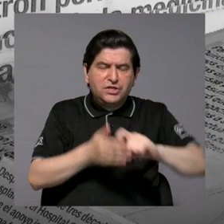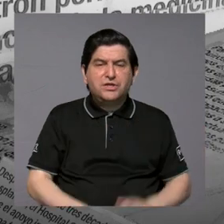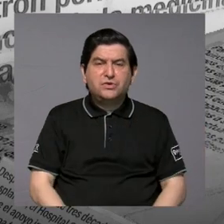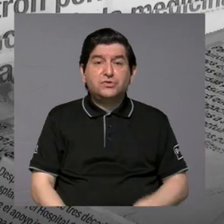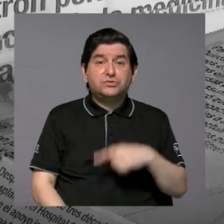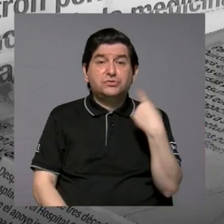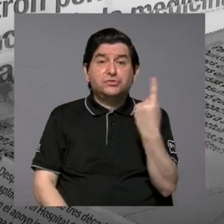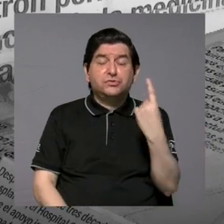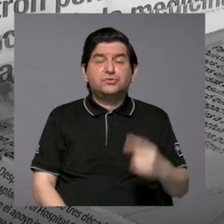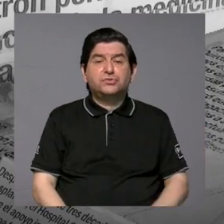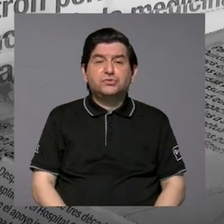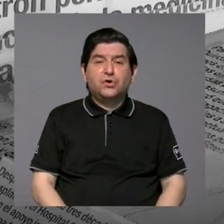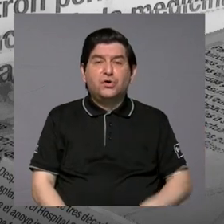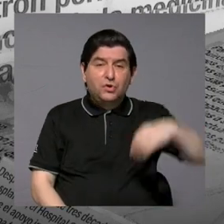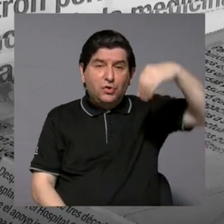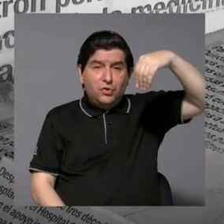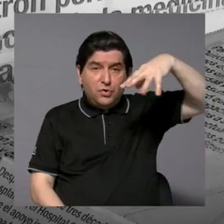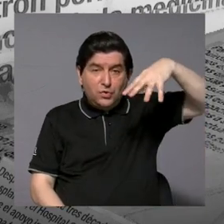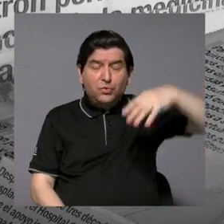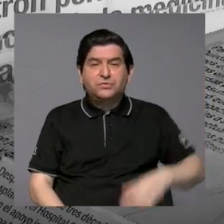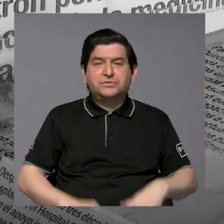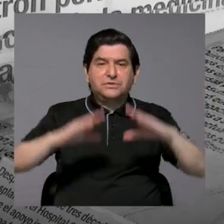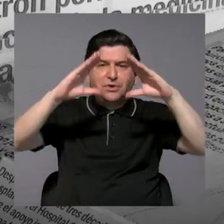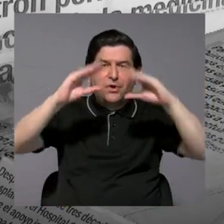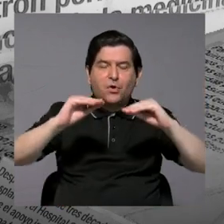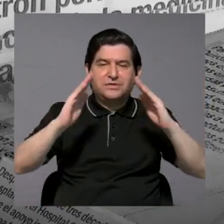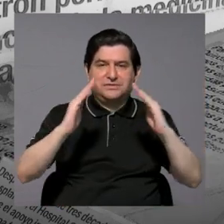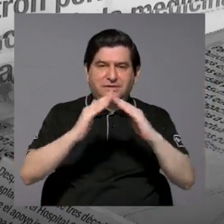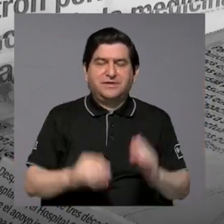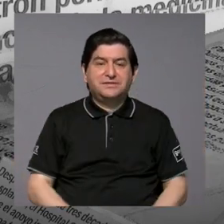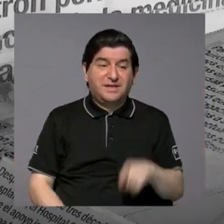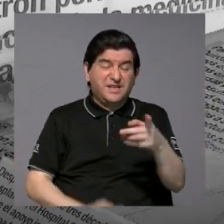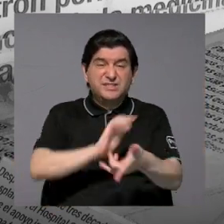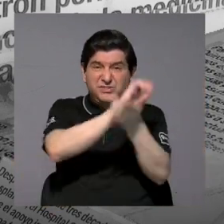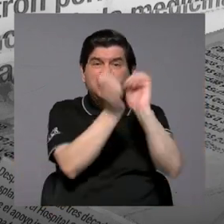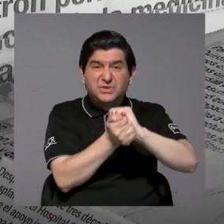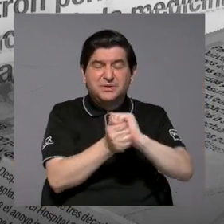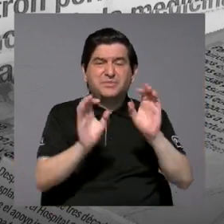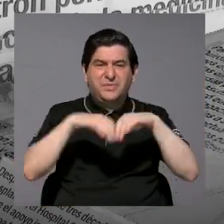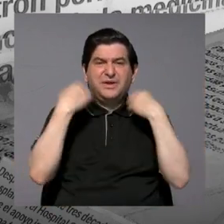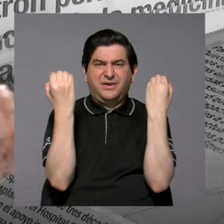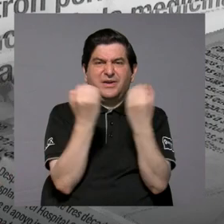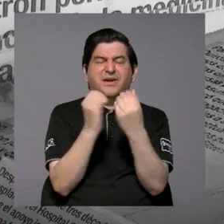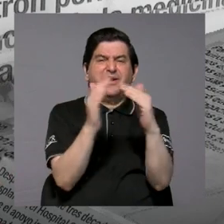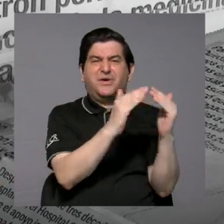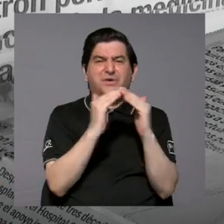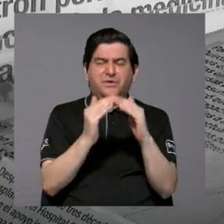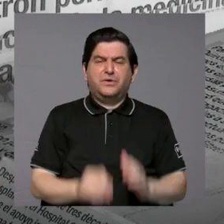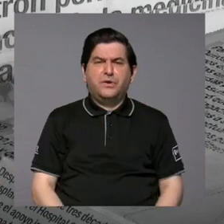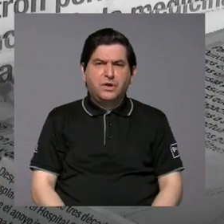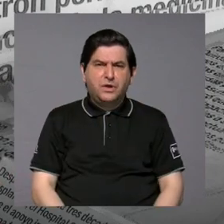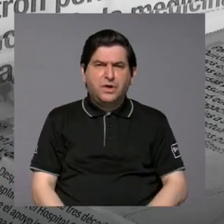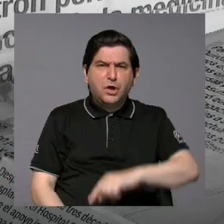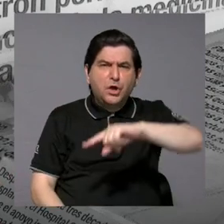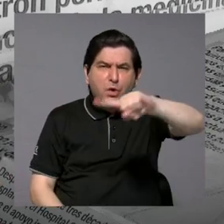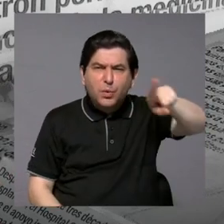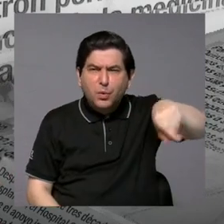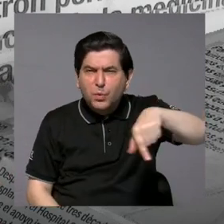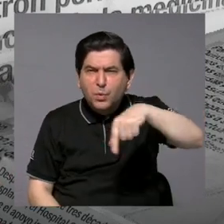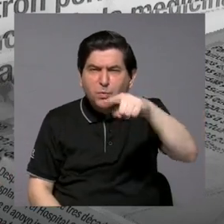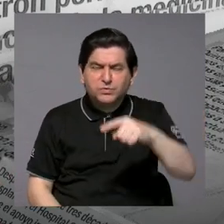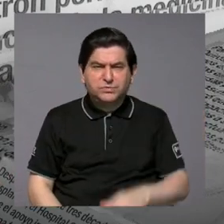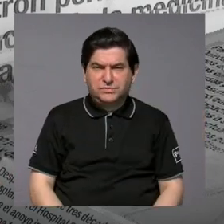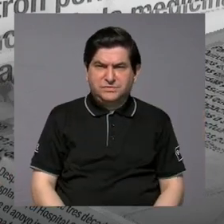en la casa entonces eso ha afectado mucho ese esa organización comunal y eh reciben ustedes mucha